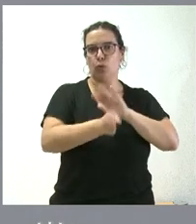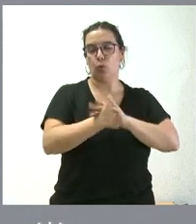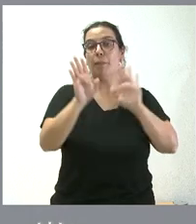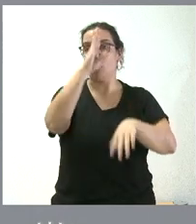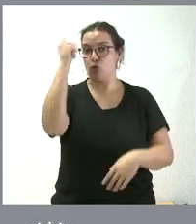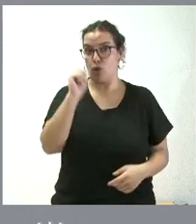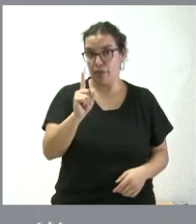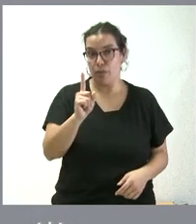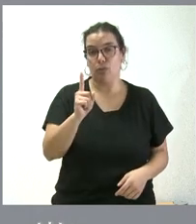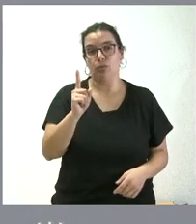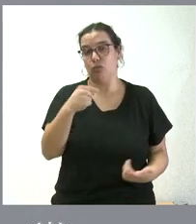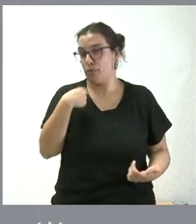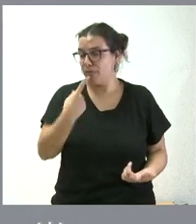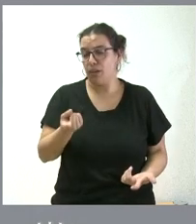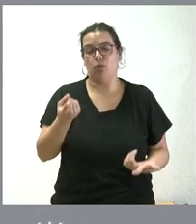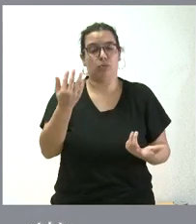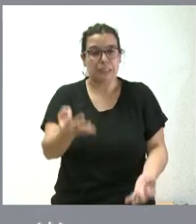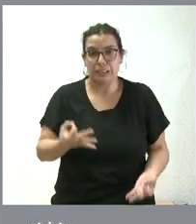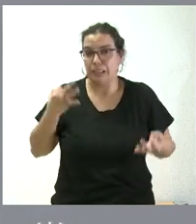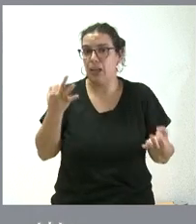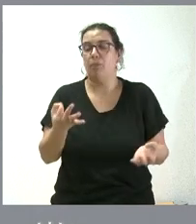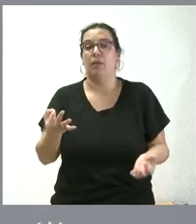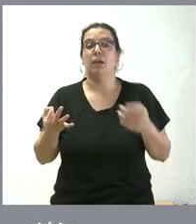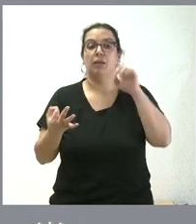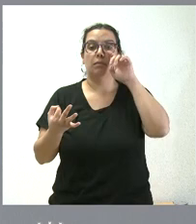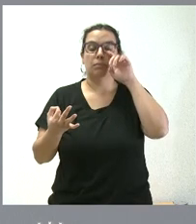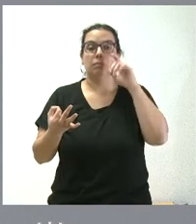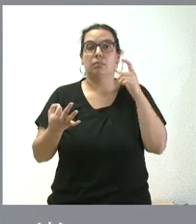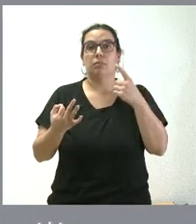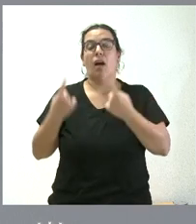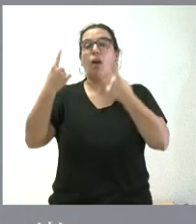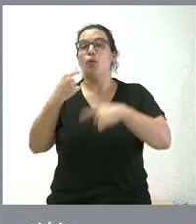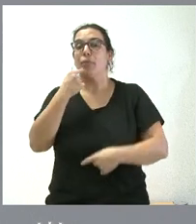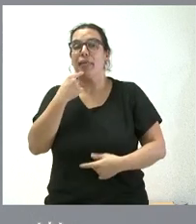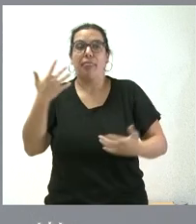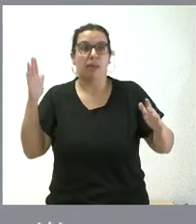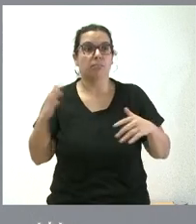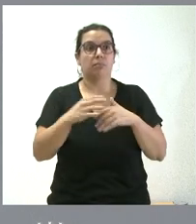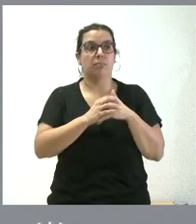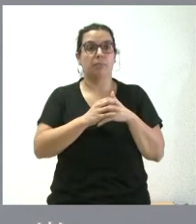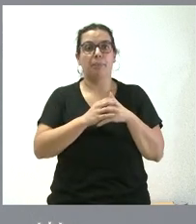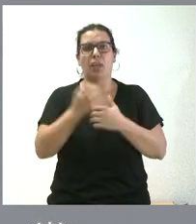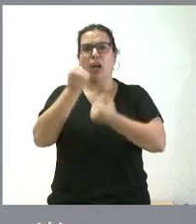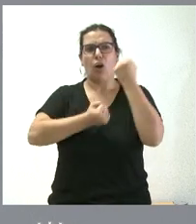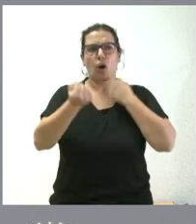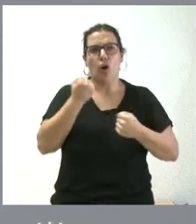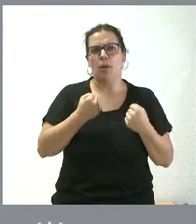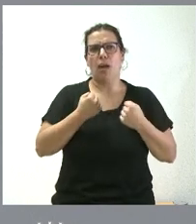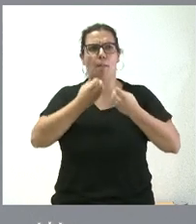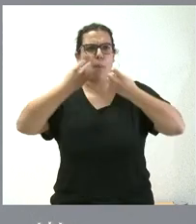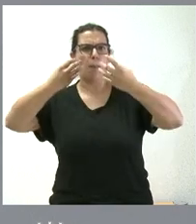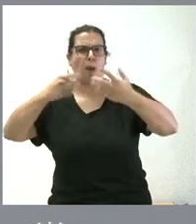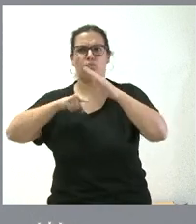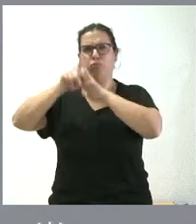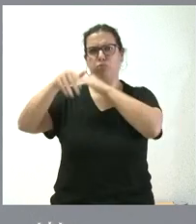yo la verdad es que vengo comentándolo durante algún tiempo que frente a aquellos que vienen a decir que la economía va como una moto Pues